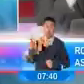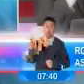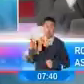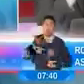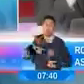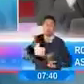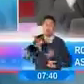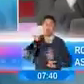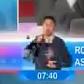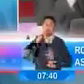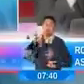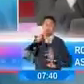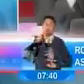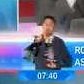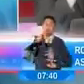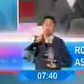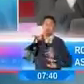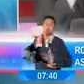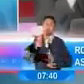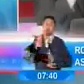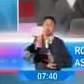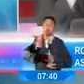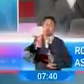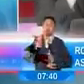De emergencias sean